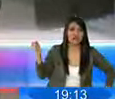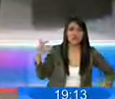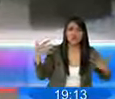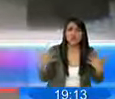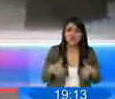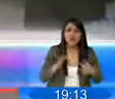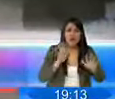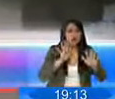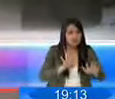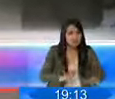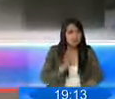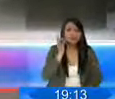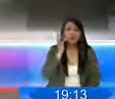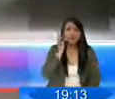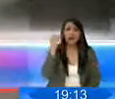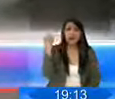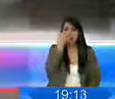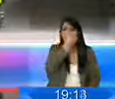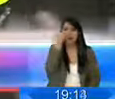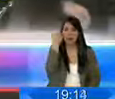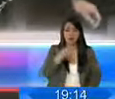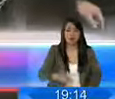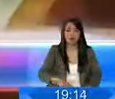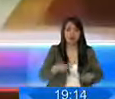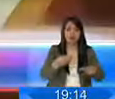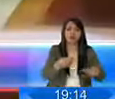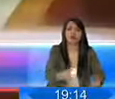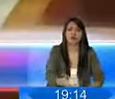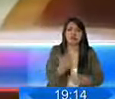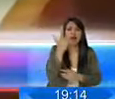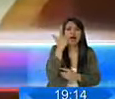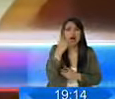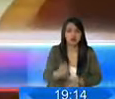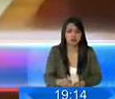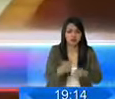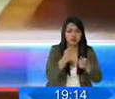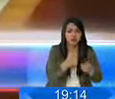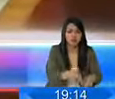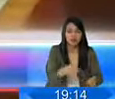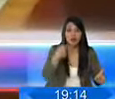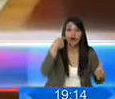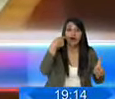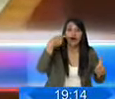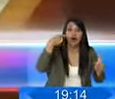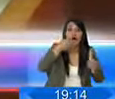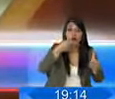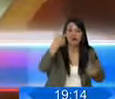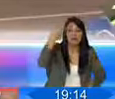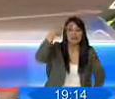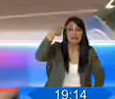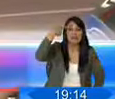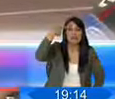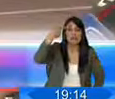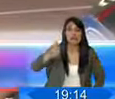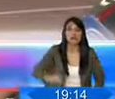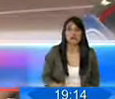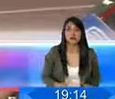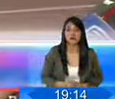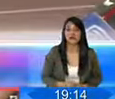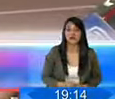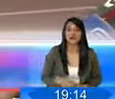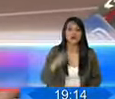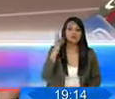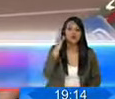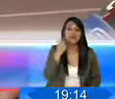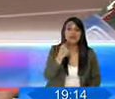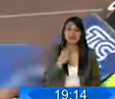Lograron calmarlo y la mujer afectada apareció y entregó a los gendarmes un arma de fuego con la que presuntamente era amenazada. La misma que nos manifestó de que